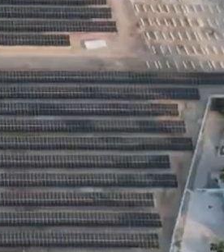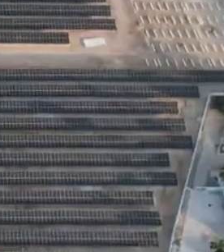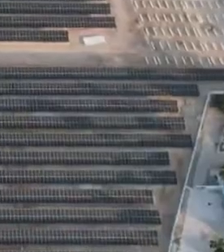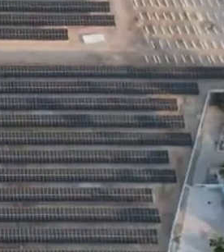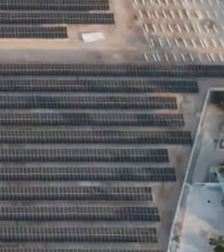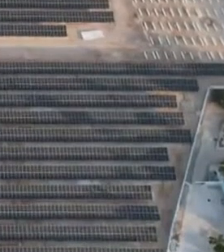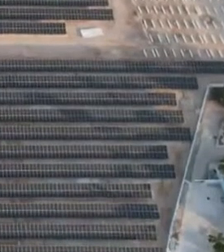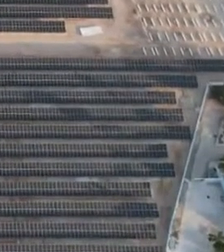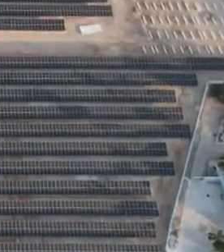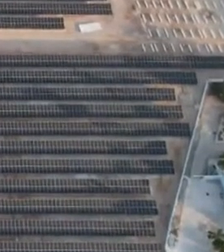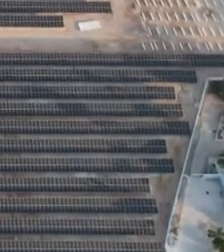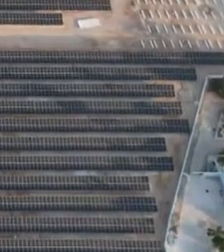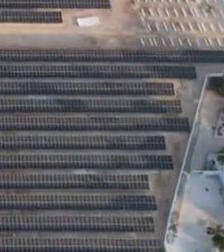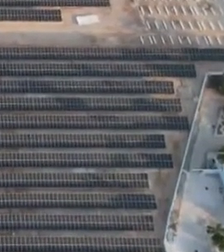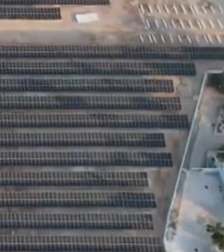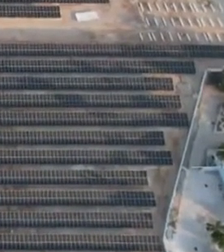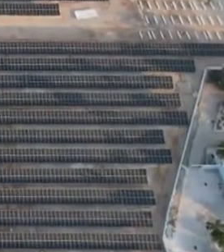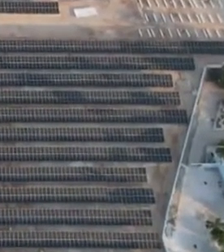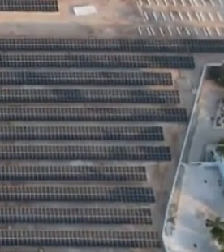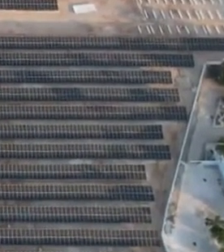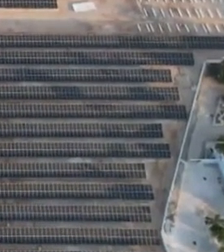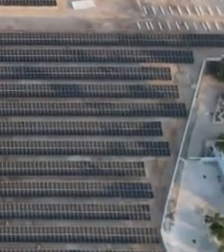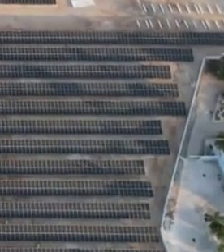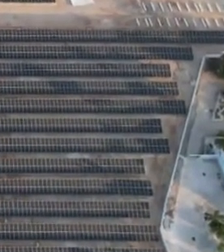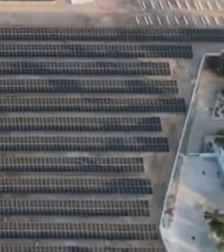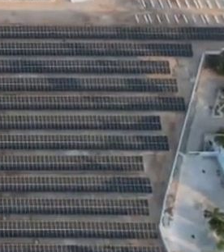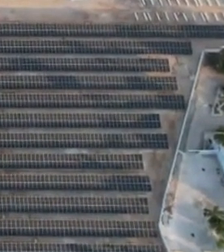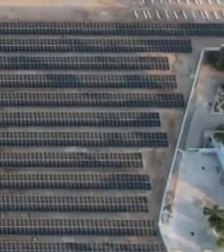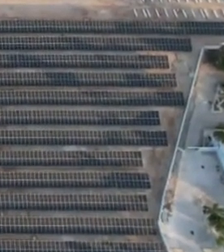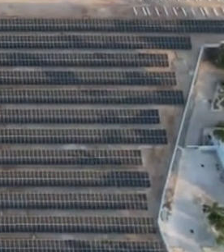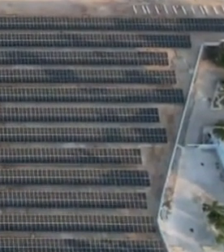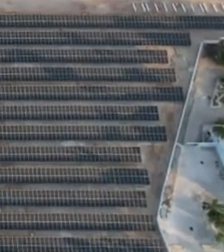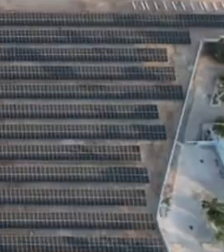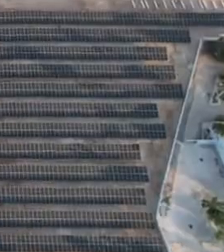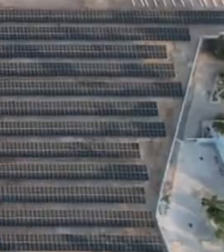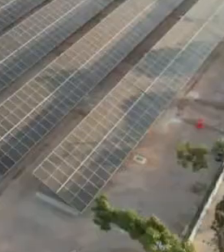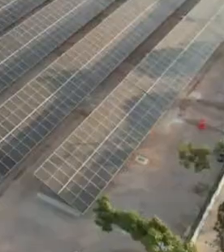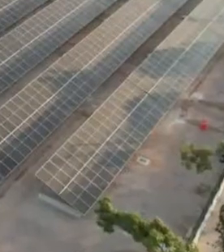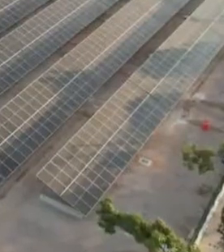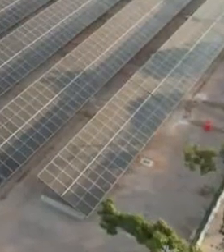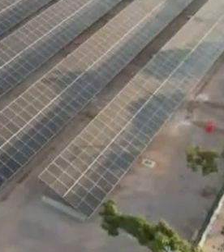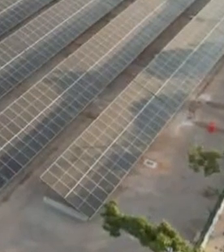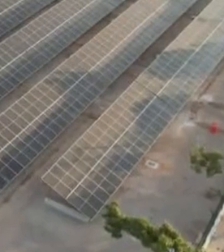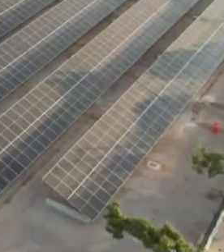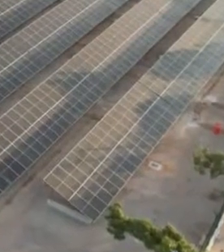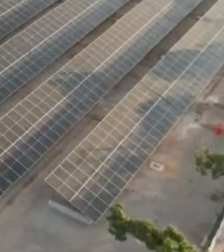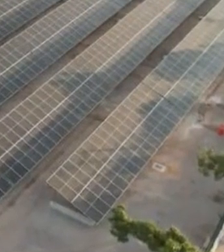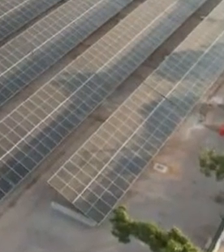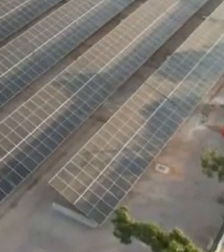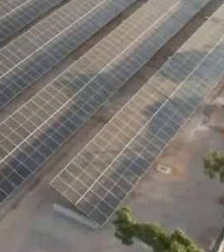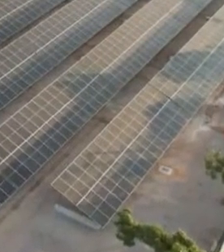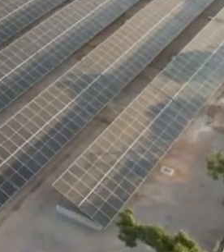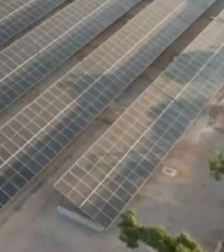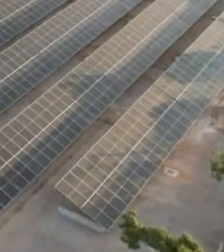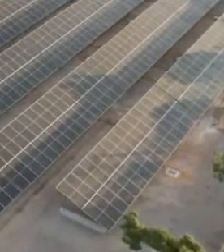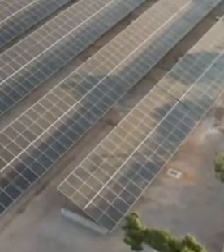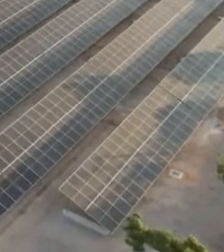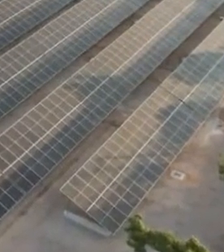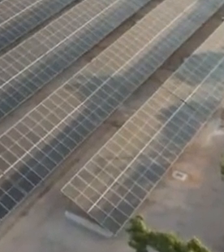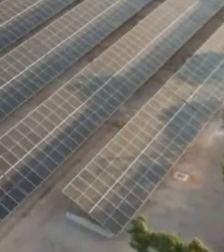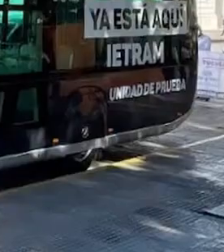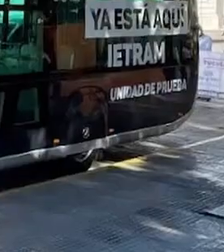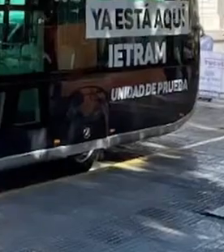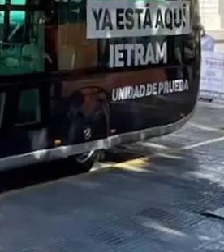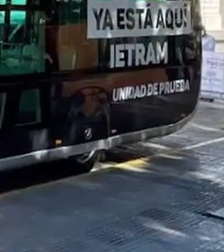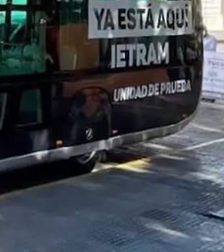De igual manera, la CFE construye en Yucatán la central fotovoltaica Nachicocom, la cual aportará energía eléctrica para el uso